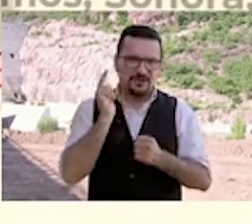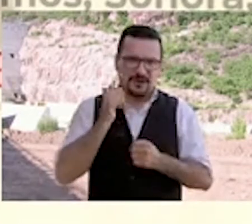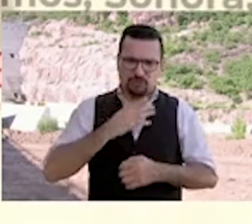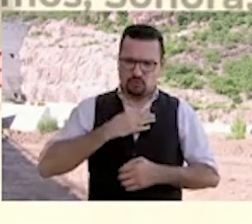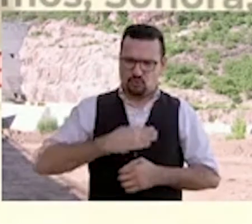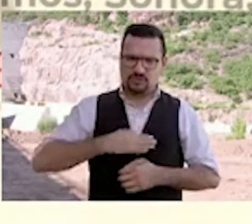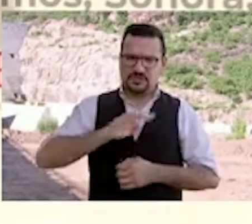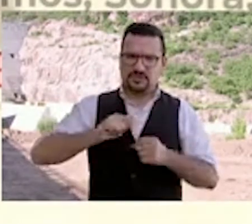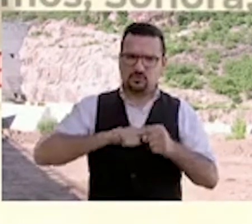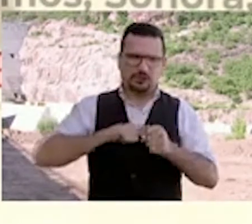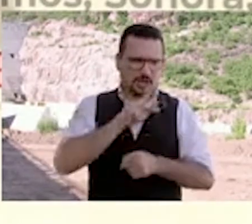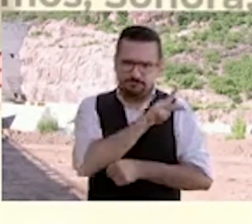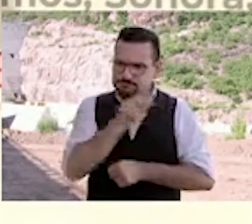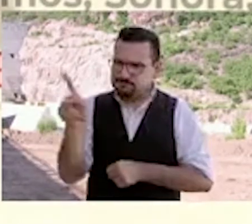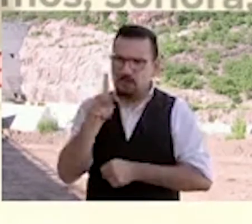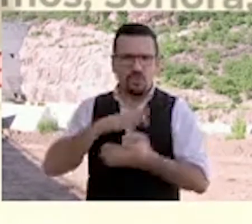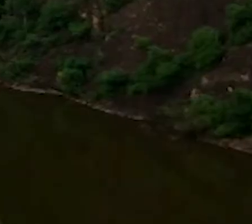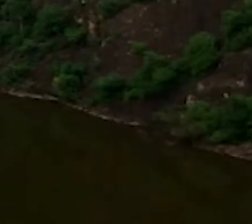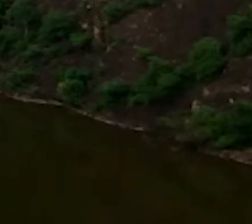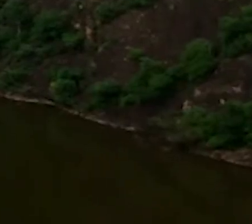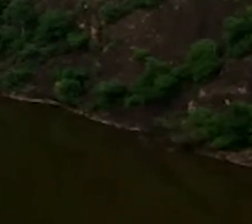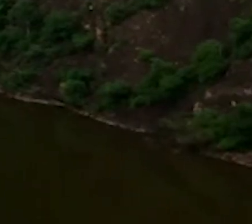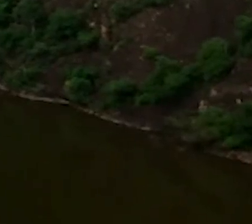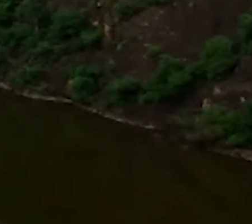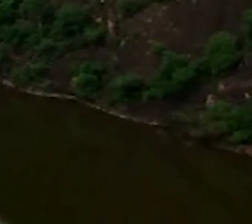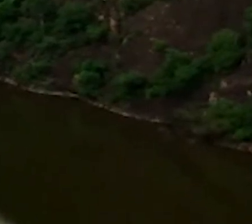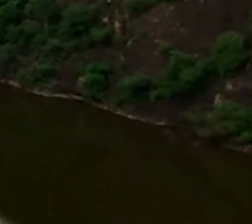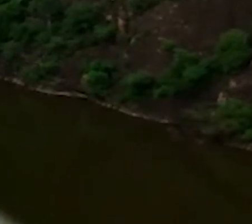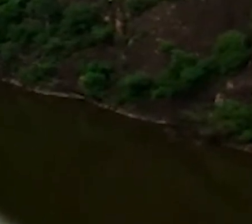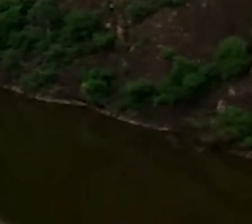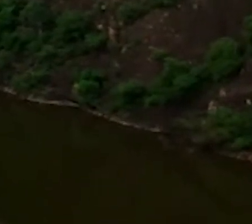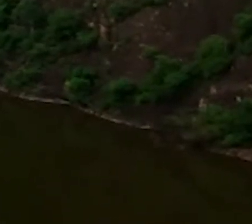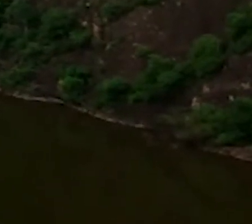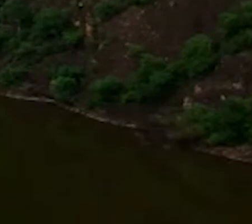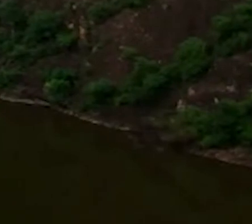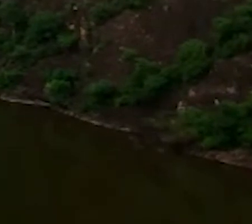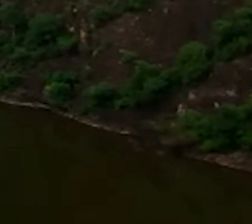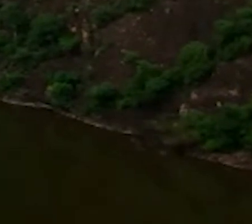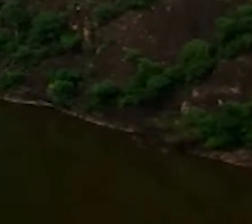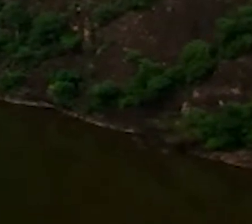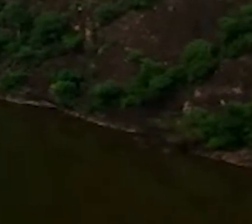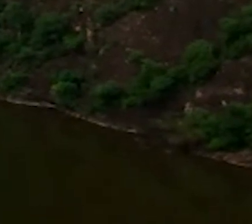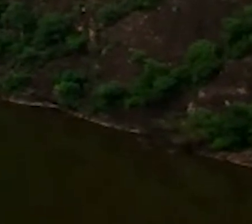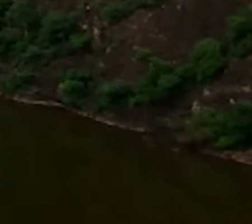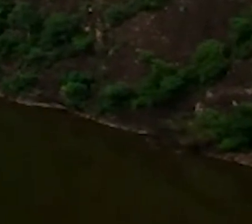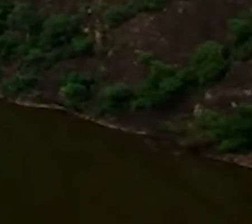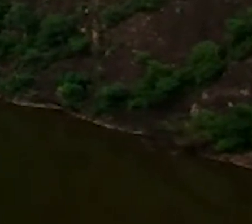social para todos y para todas. Clara Aragón, Mega Noticias.